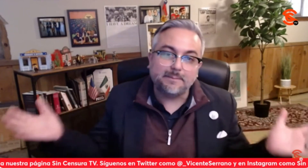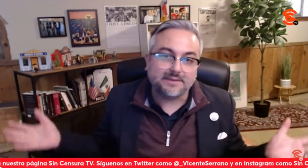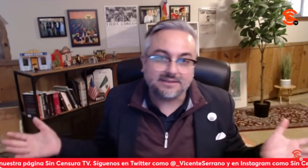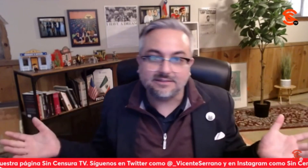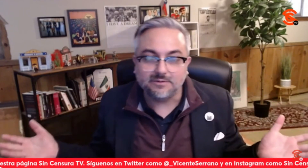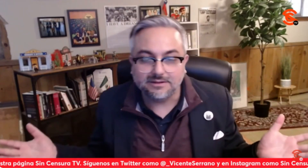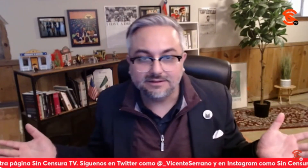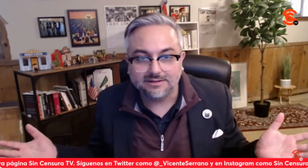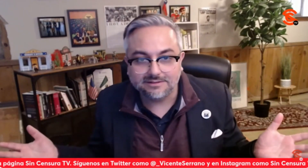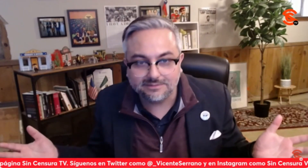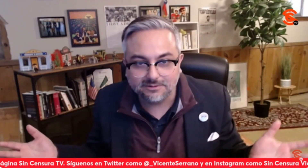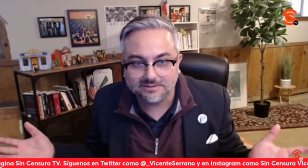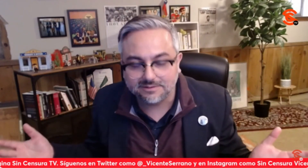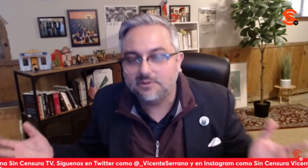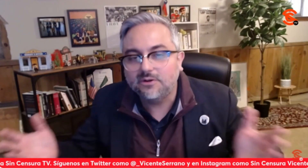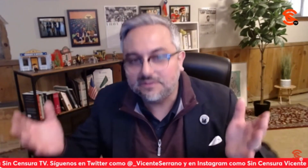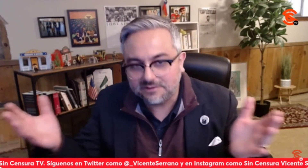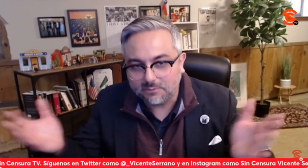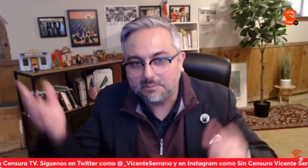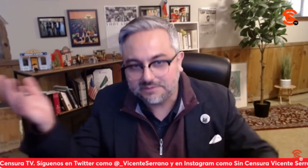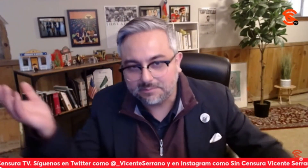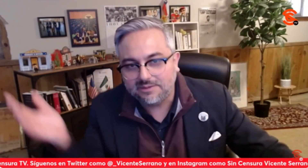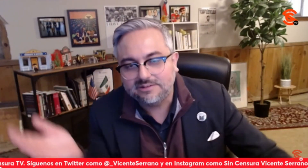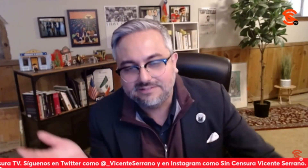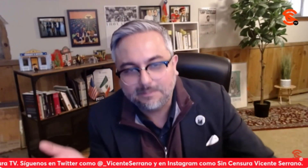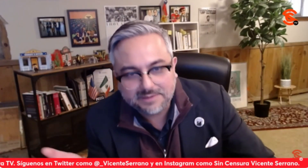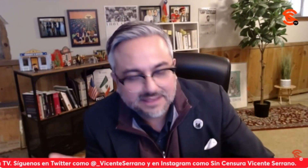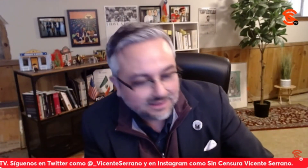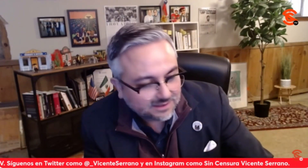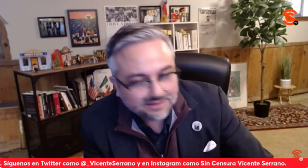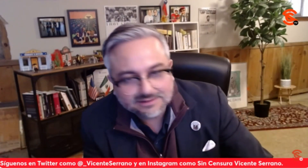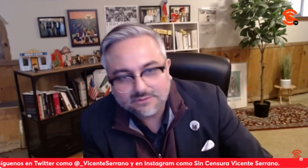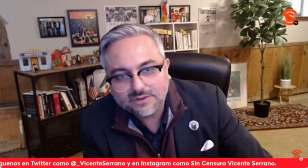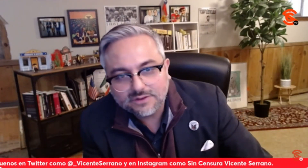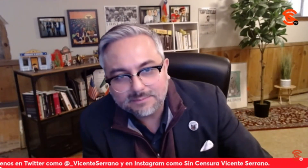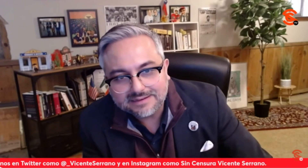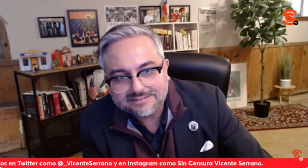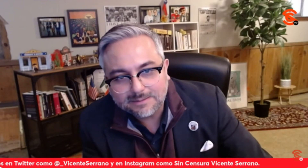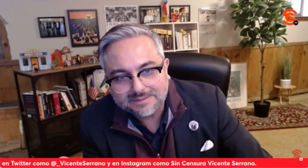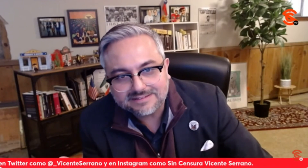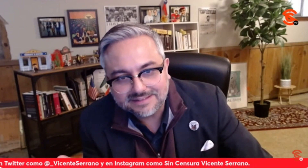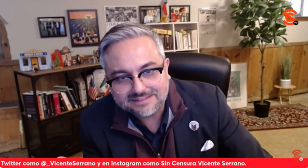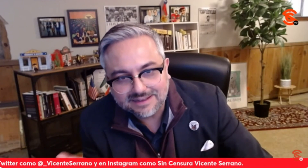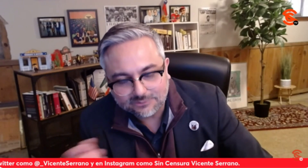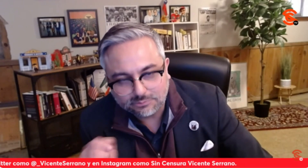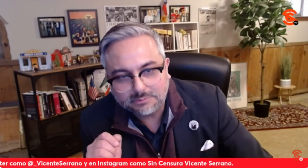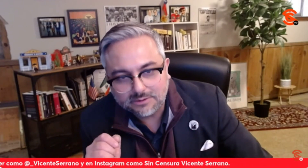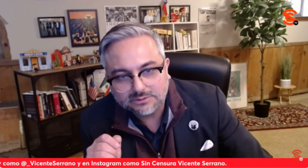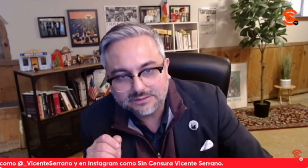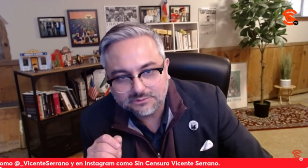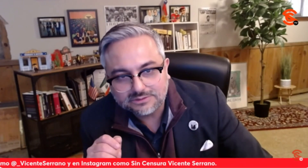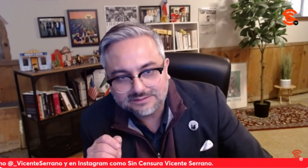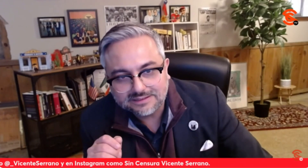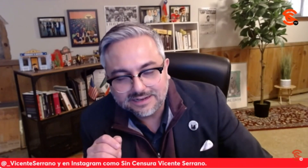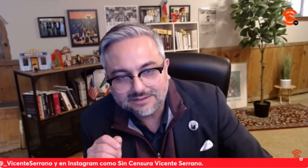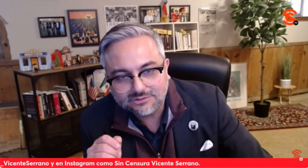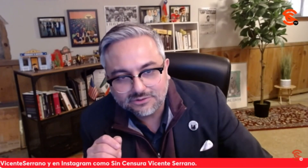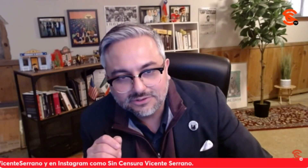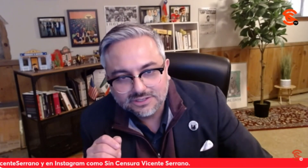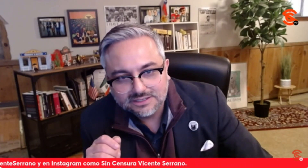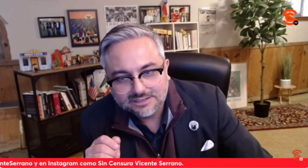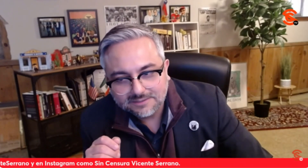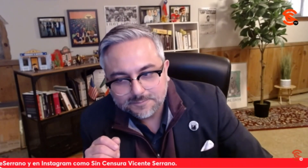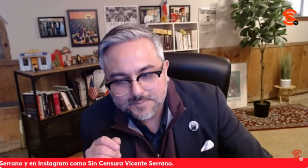nombre y apellido, ¿eh? Así lo dice. Bueno, no dice nombre, pero dice apellido. Licenciada Piña se refiere a la ministra presidenta de la Suprema Corte de Justicia de la